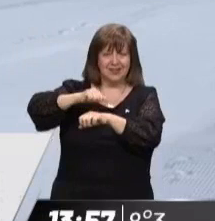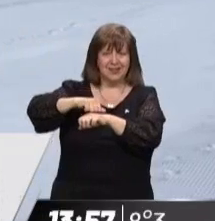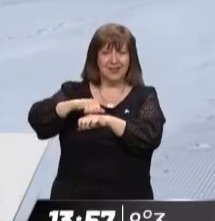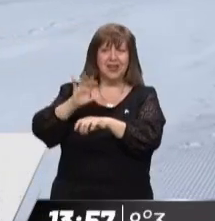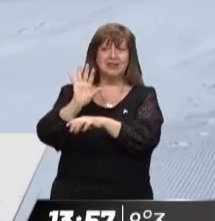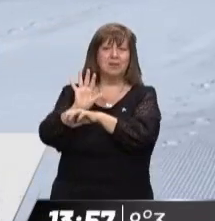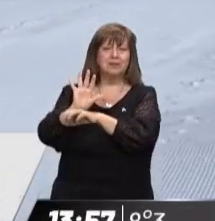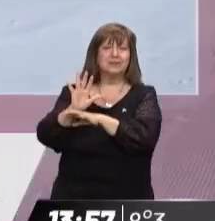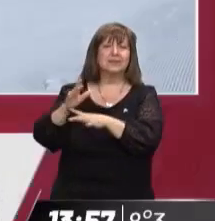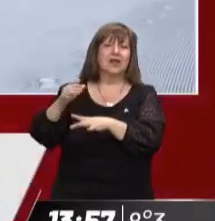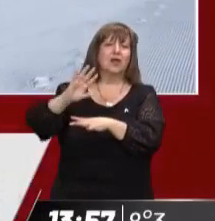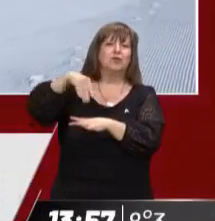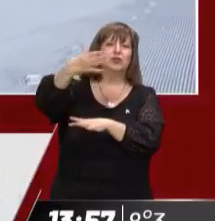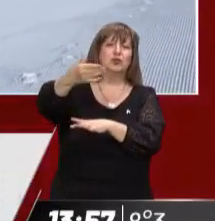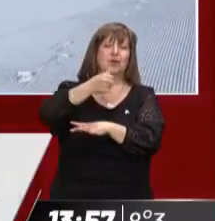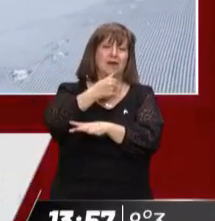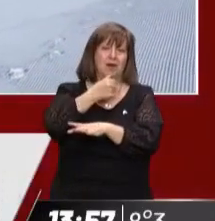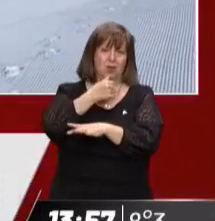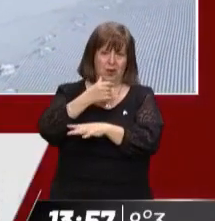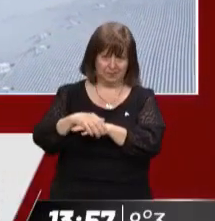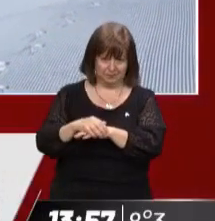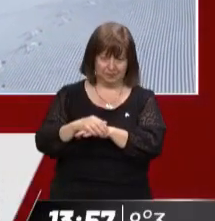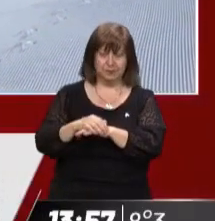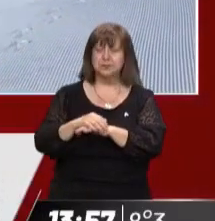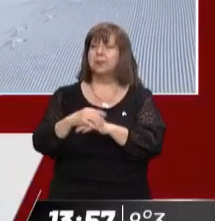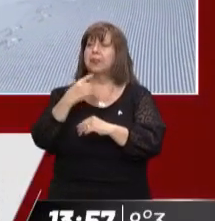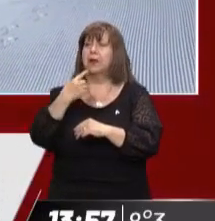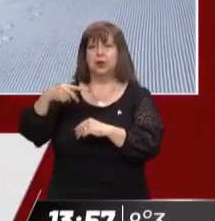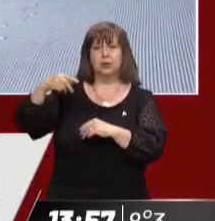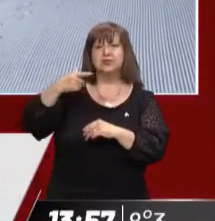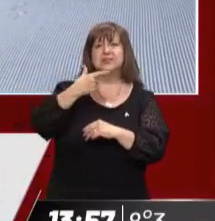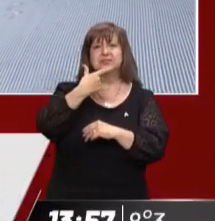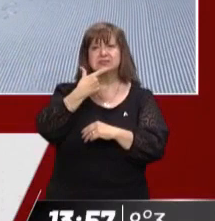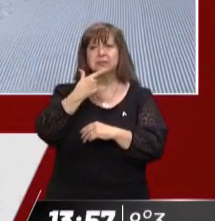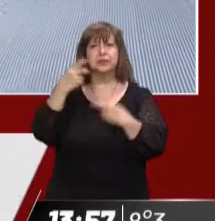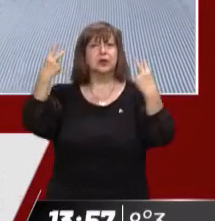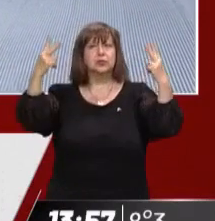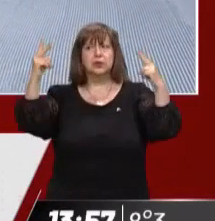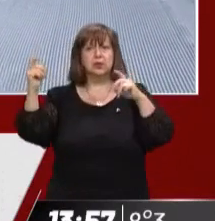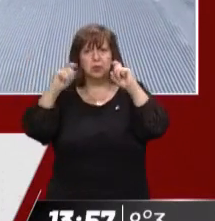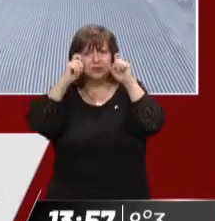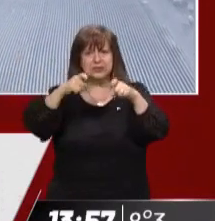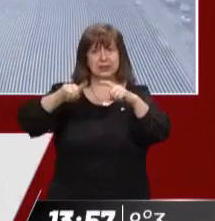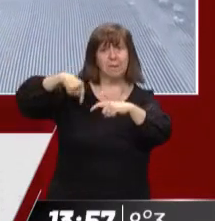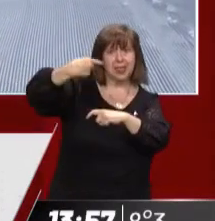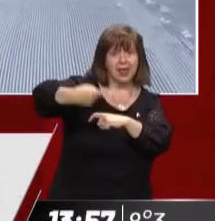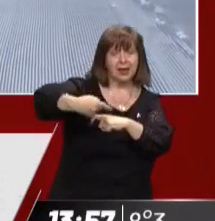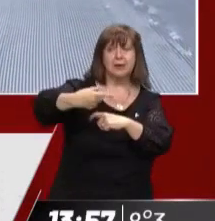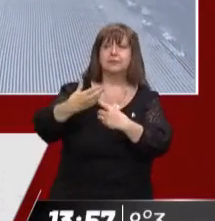un regulador de caudal de nuestros ríos. La última pregunta de mi parte, José, tiene que ver, hablas de huéspedes, con estos visitantes, turistas que